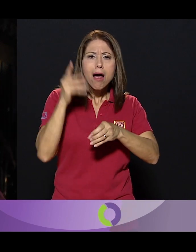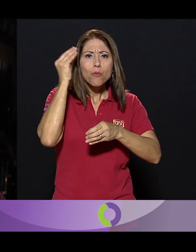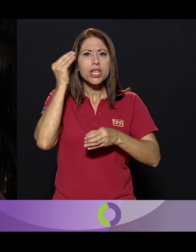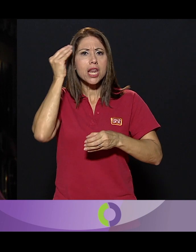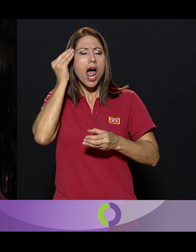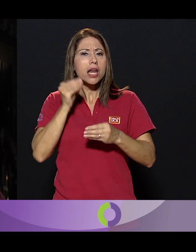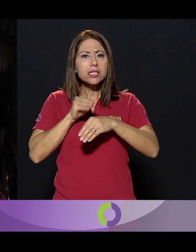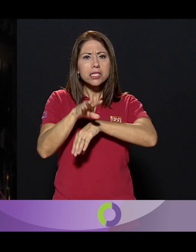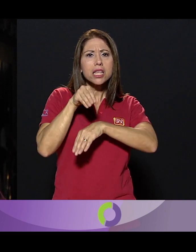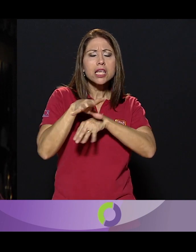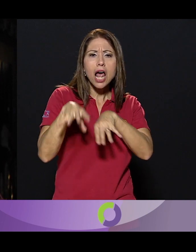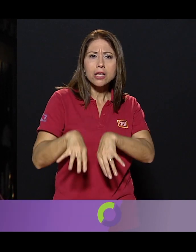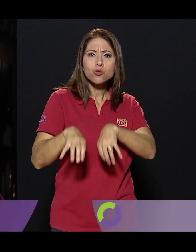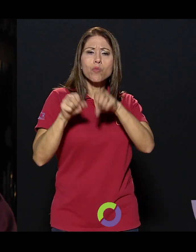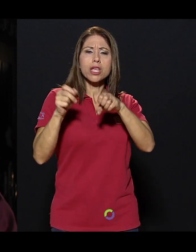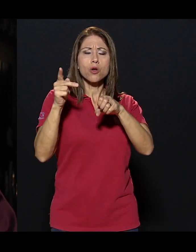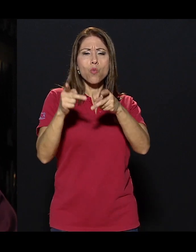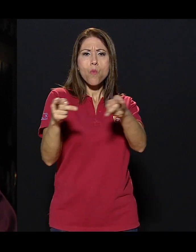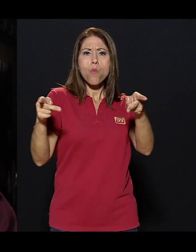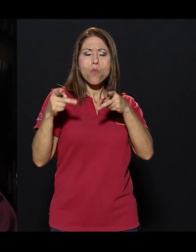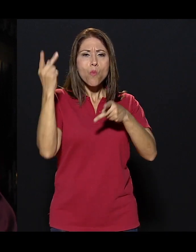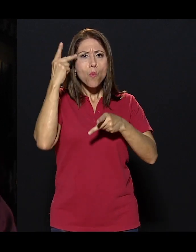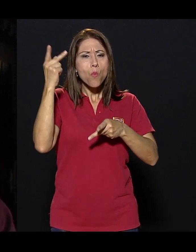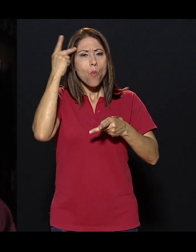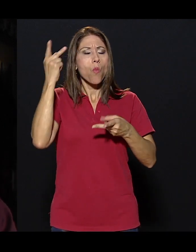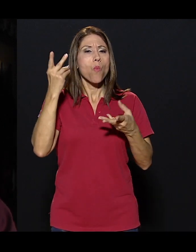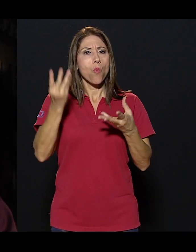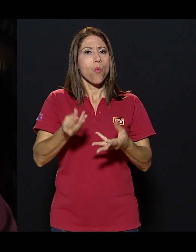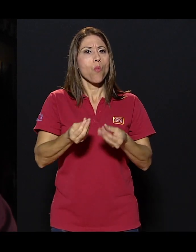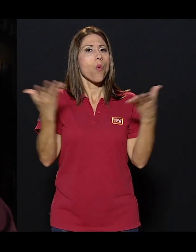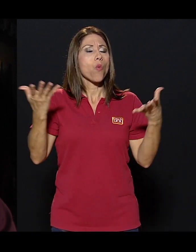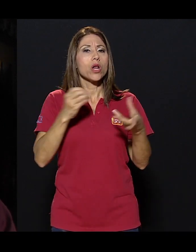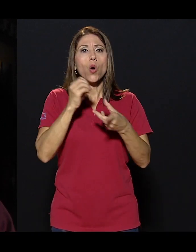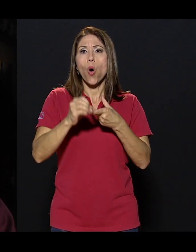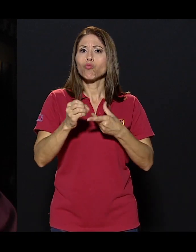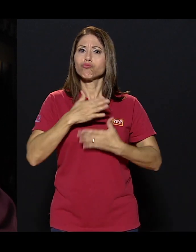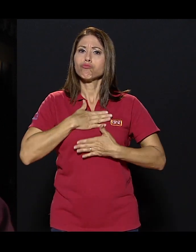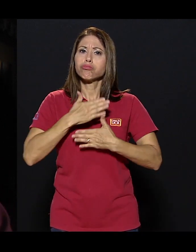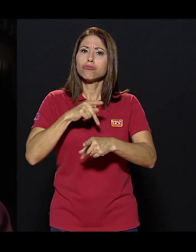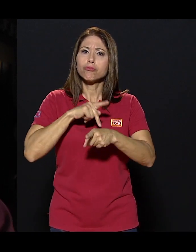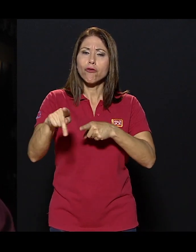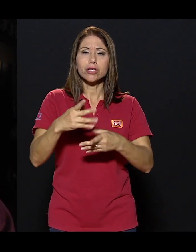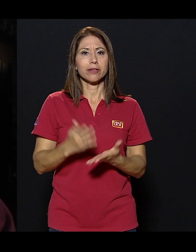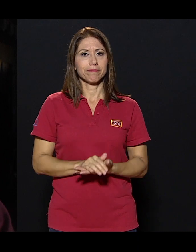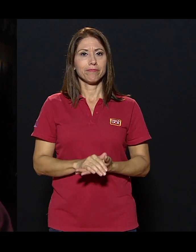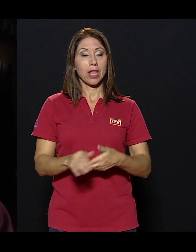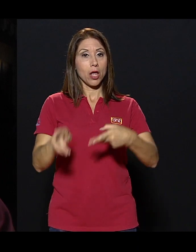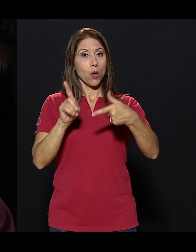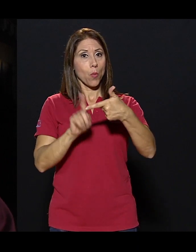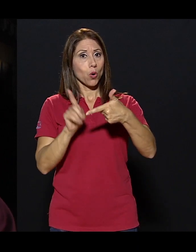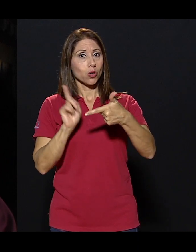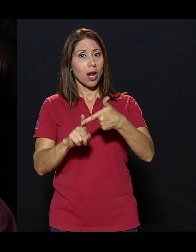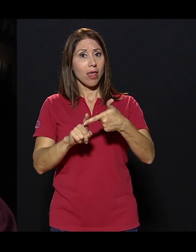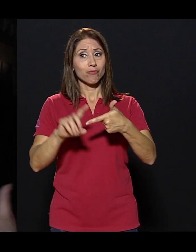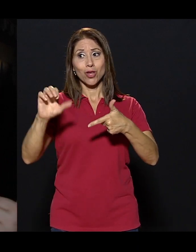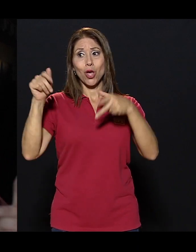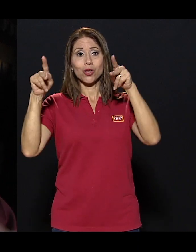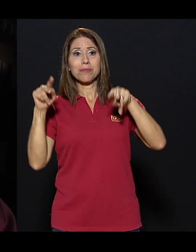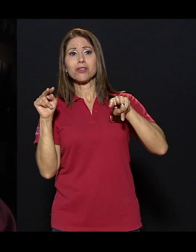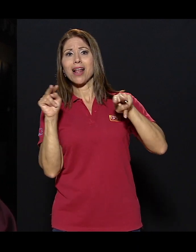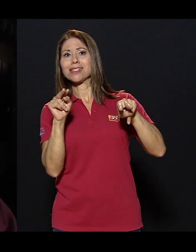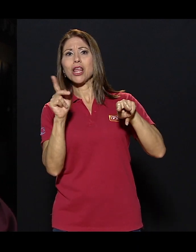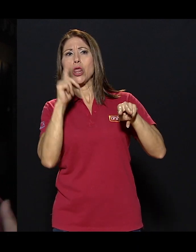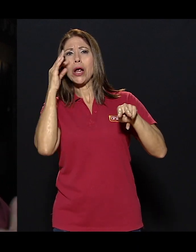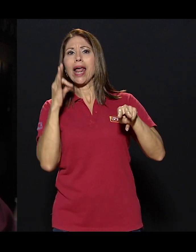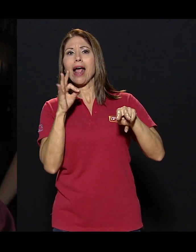de incidir, de asumir un cargo público, de ser profesionales dispuestas a trabajar ahí. Y por otro lado está el tema de que los demás no